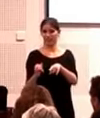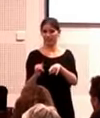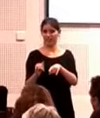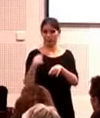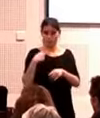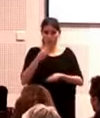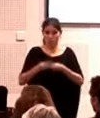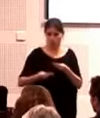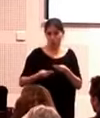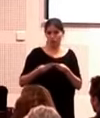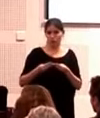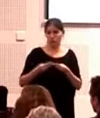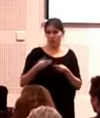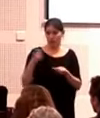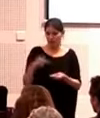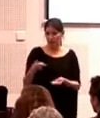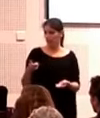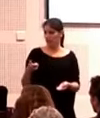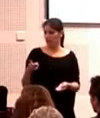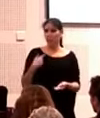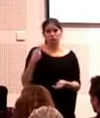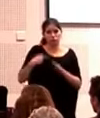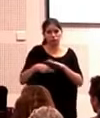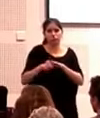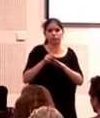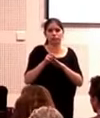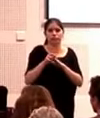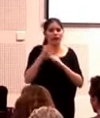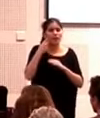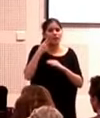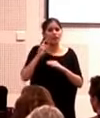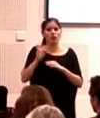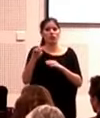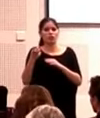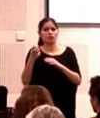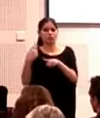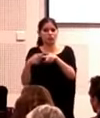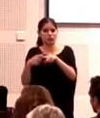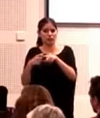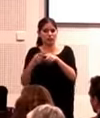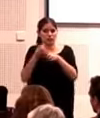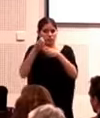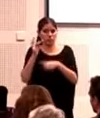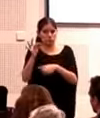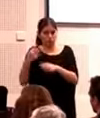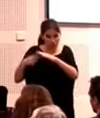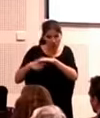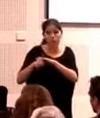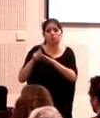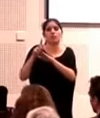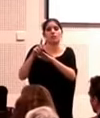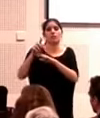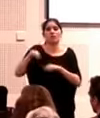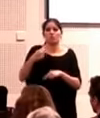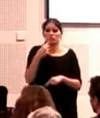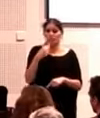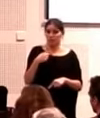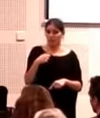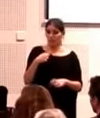voy a utilizar? Pues vamos a desarrollarlas. Y después también me dije, ¿y por qué yo me